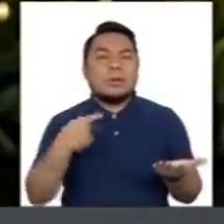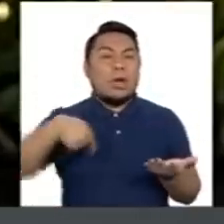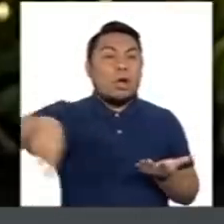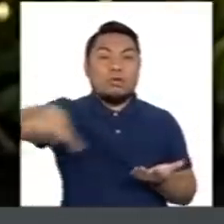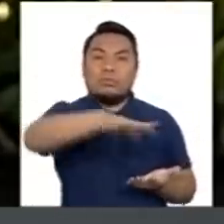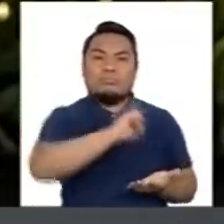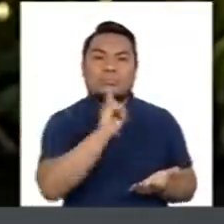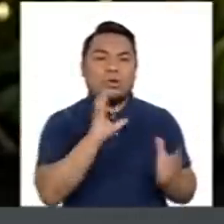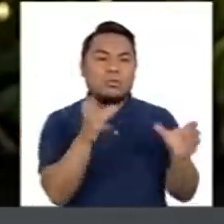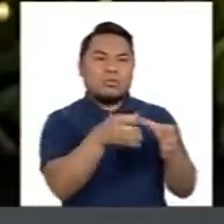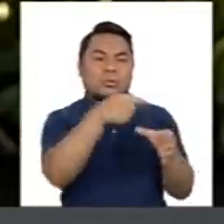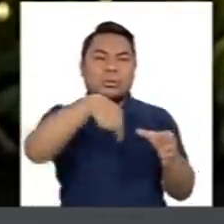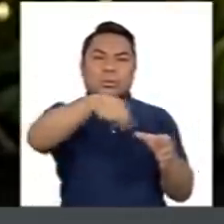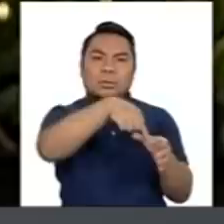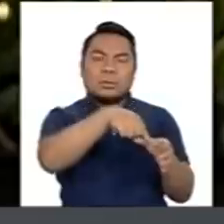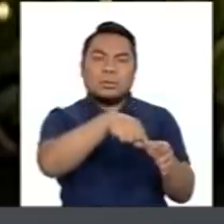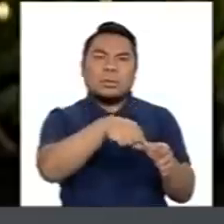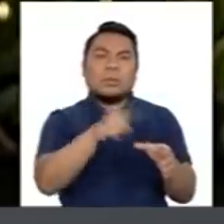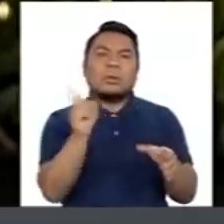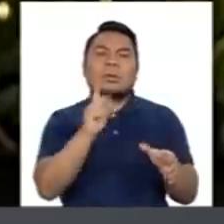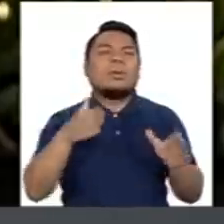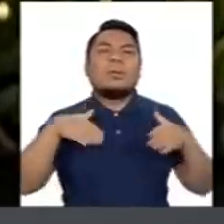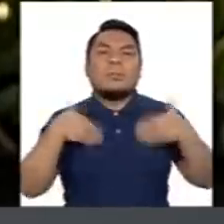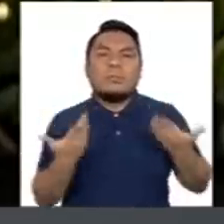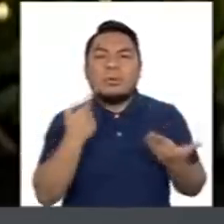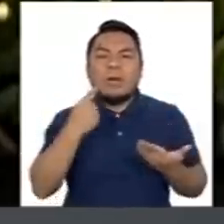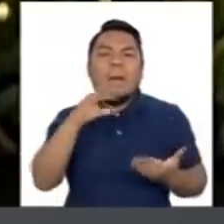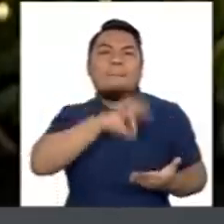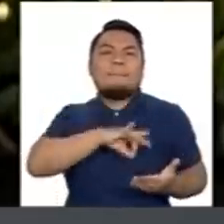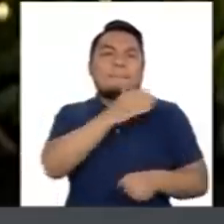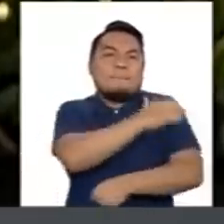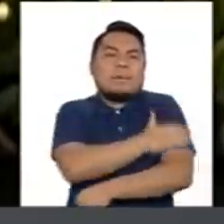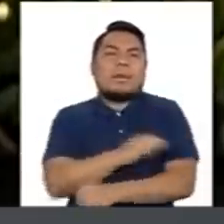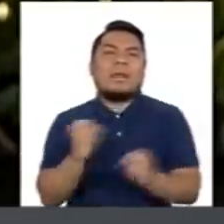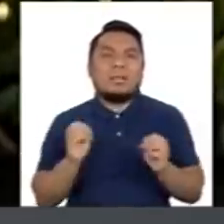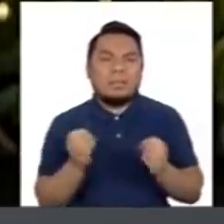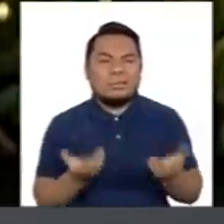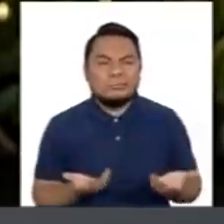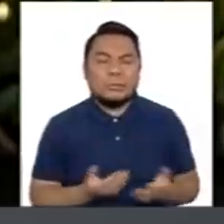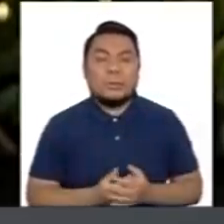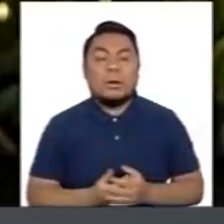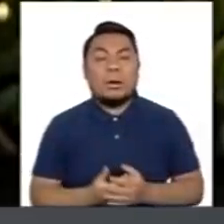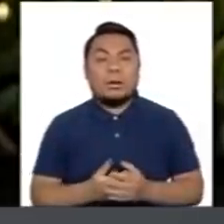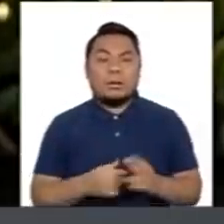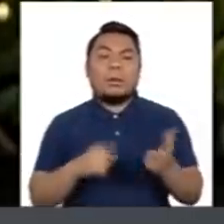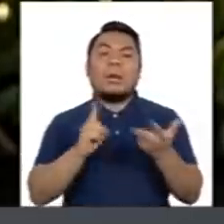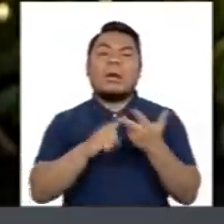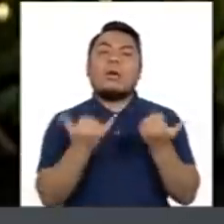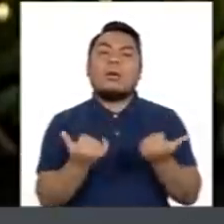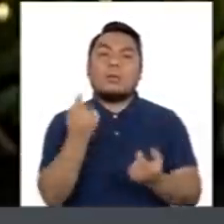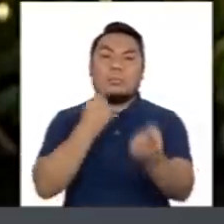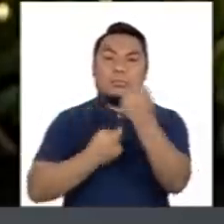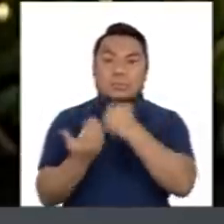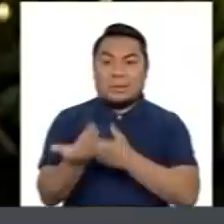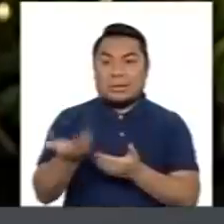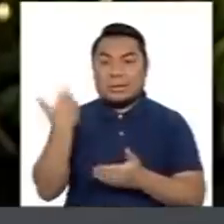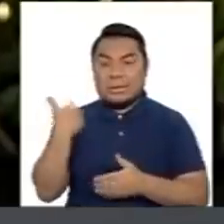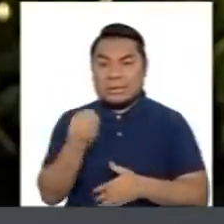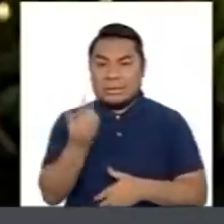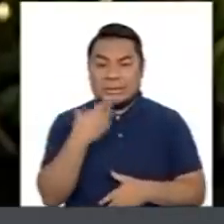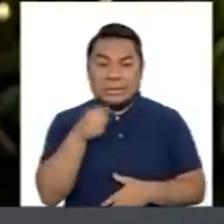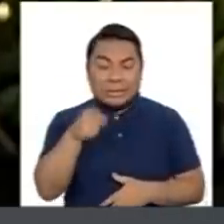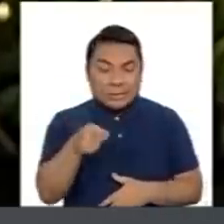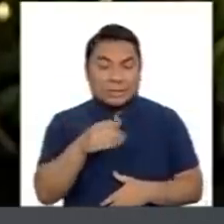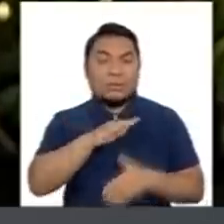son para todos, y no puede generarse ningún tipo de privilegios. Y lo último, presidente, a una pregunta formulada anteriormente, ¿qué